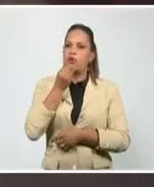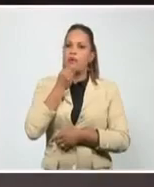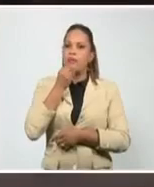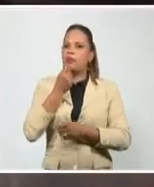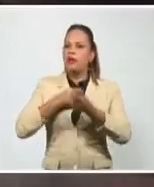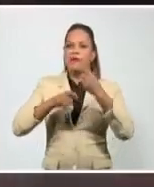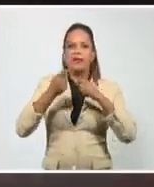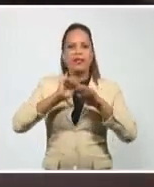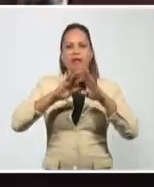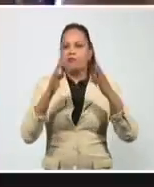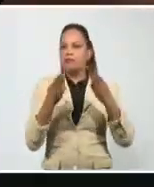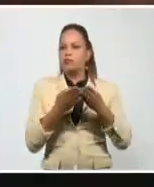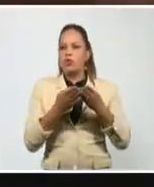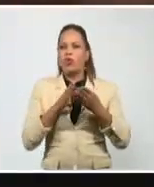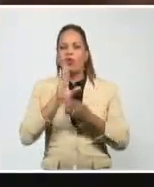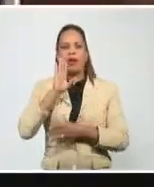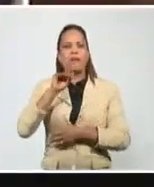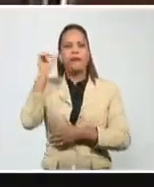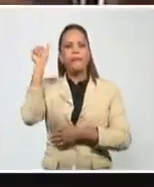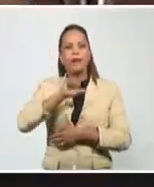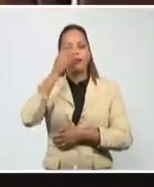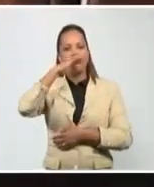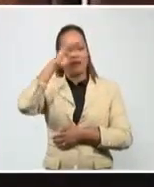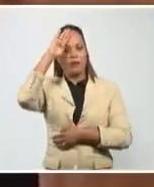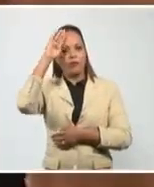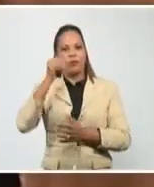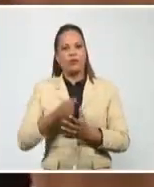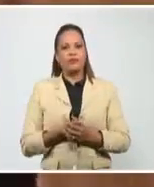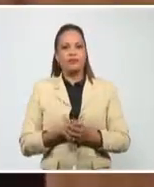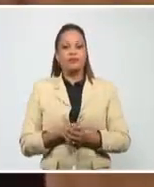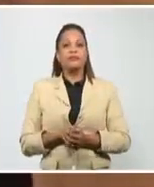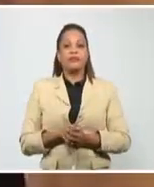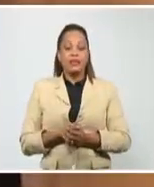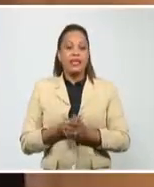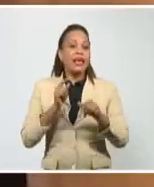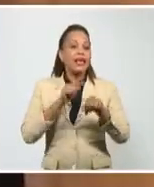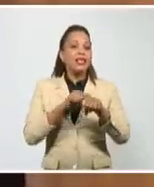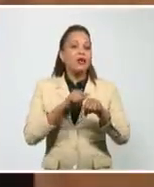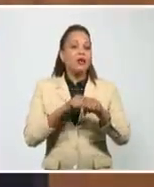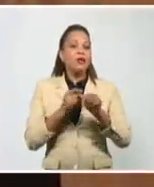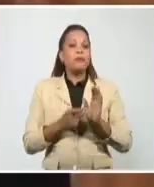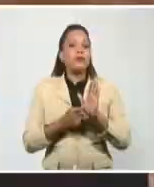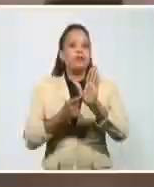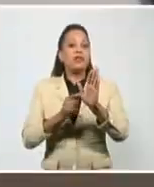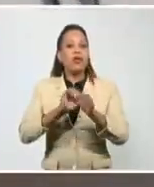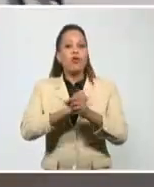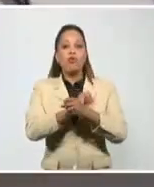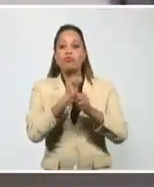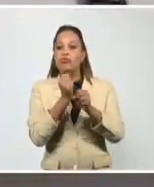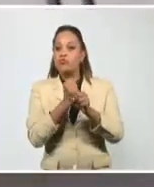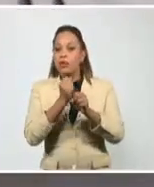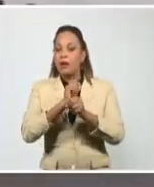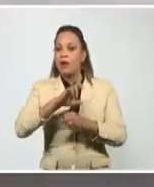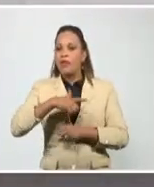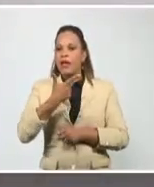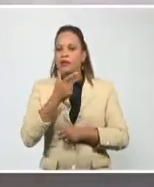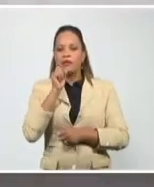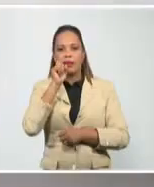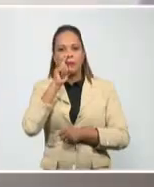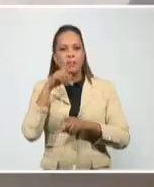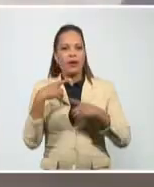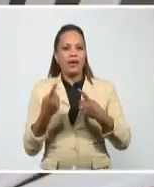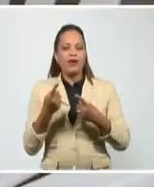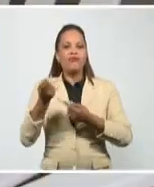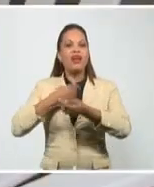El Susurro de Tati número 6. Lo que en su momento fue presentado como una obra de arte cívico, terminó reducido a una